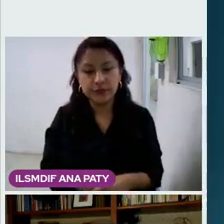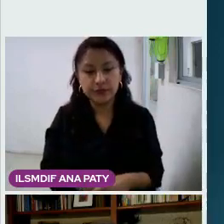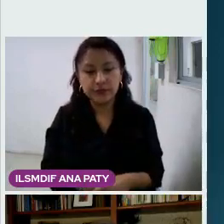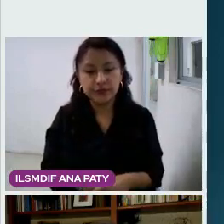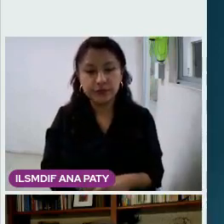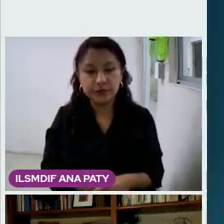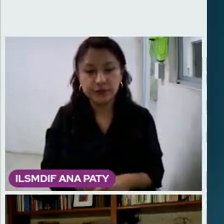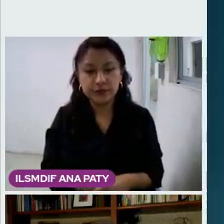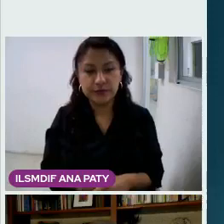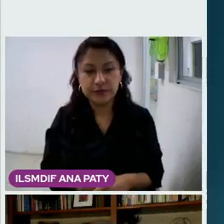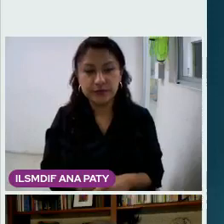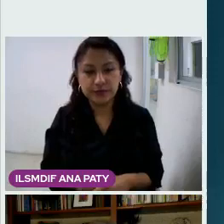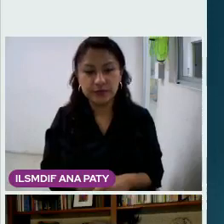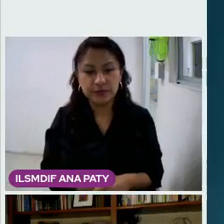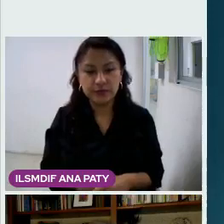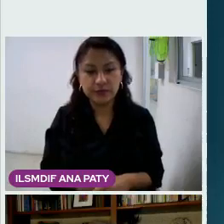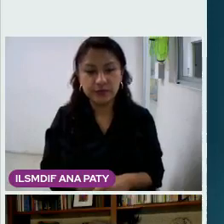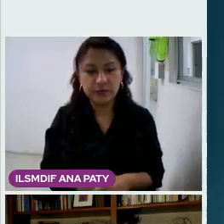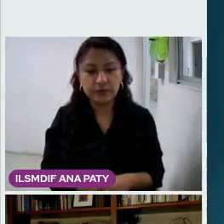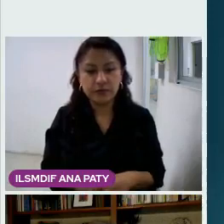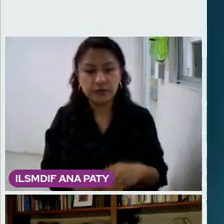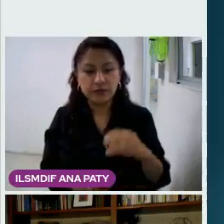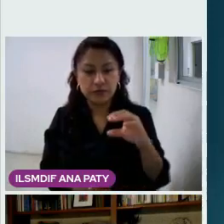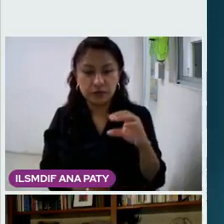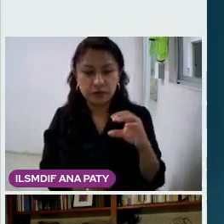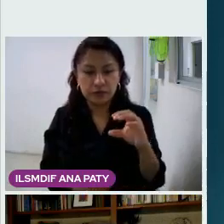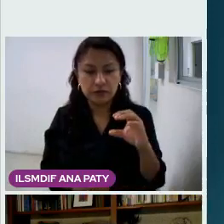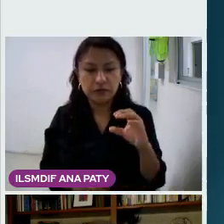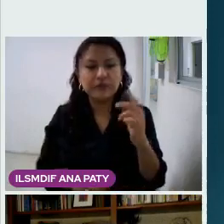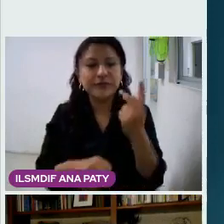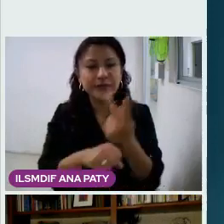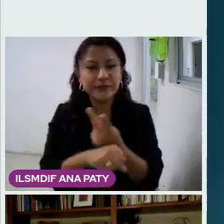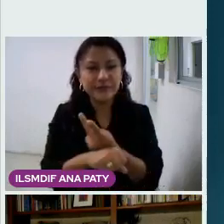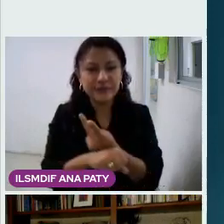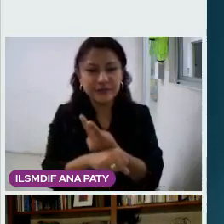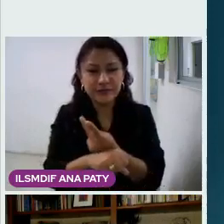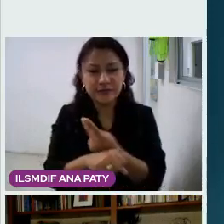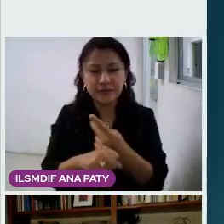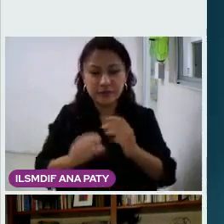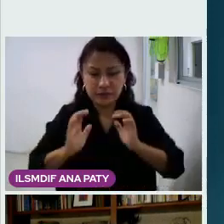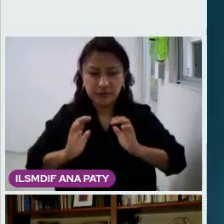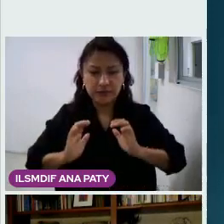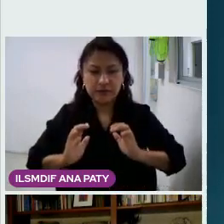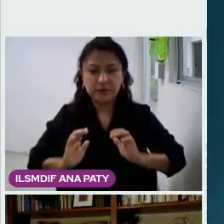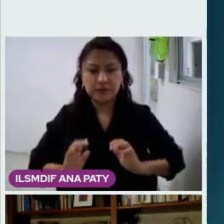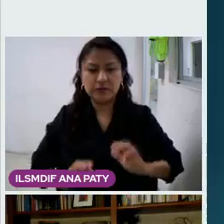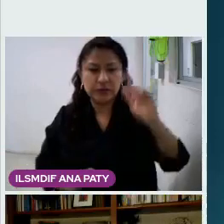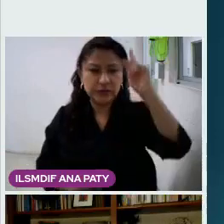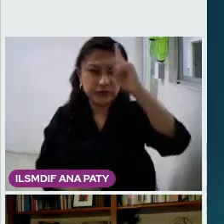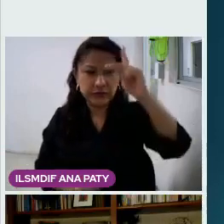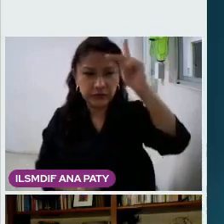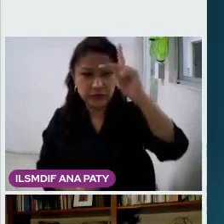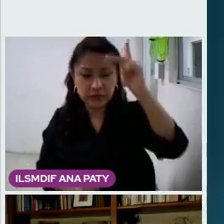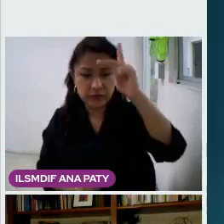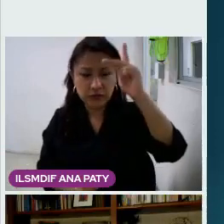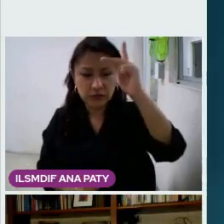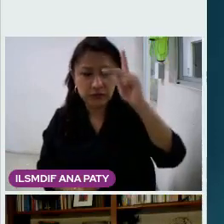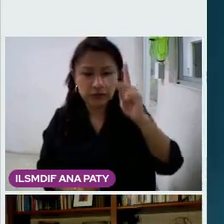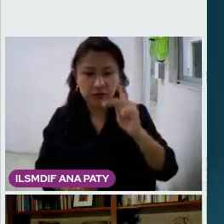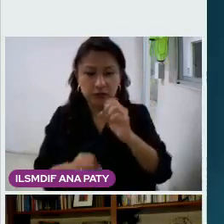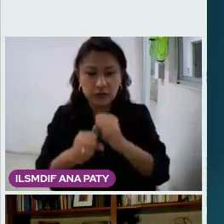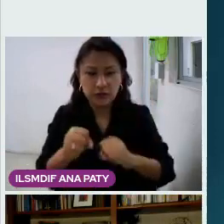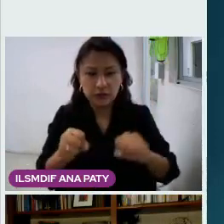tenga comidas muy elaboradas, muy abundantes, y habrá quien tenga comidas más sencillas y